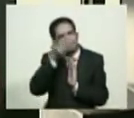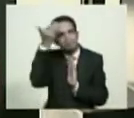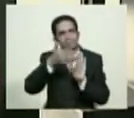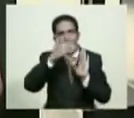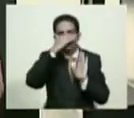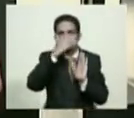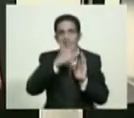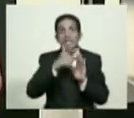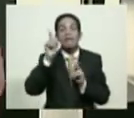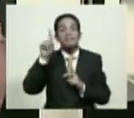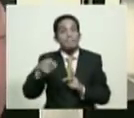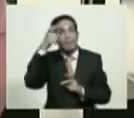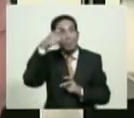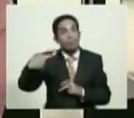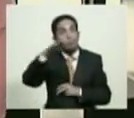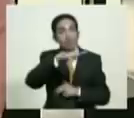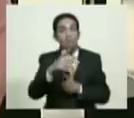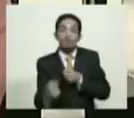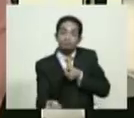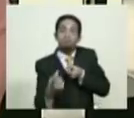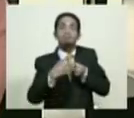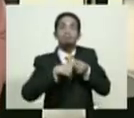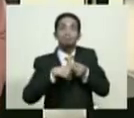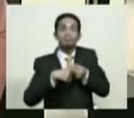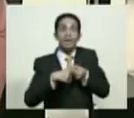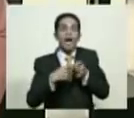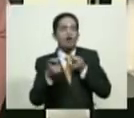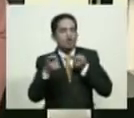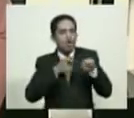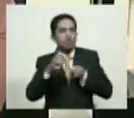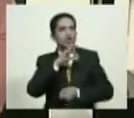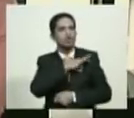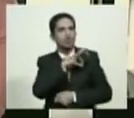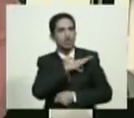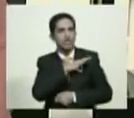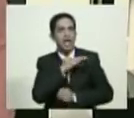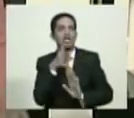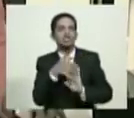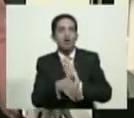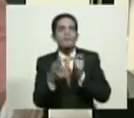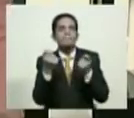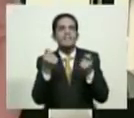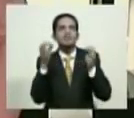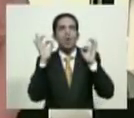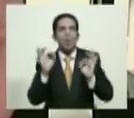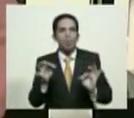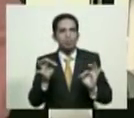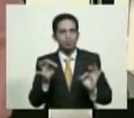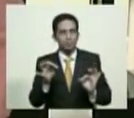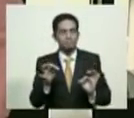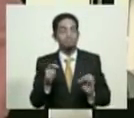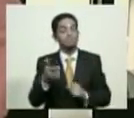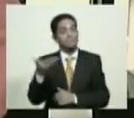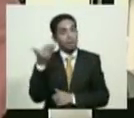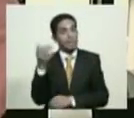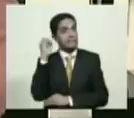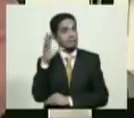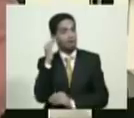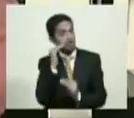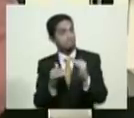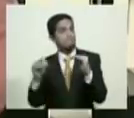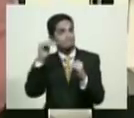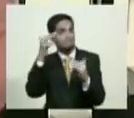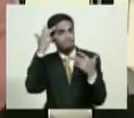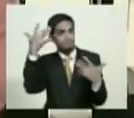que el poder popular se sume a esta Contraloría Social en torno a los precios justos. Un importante foro de alto nivel que, por